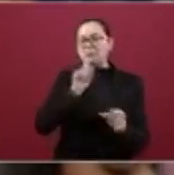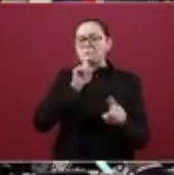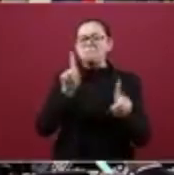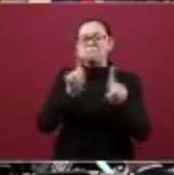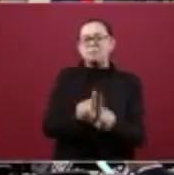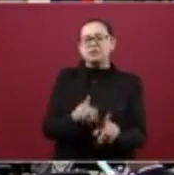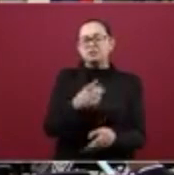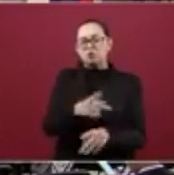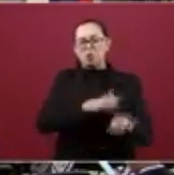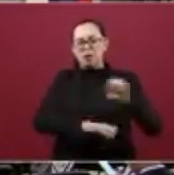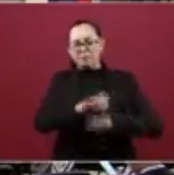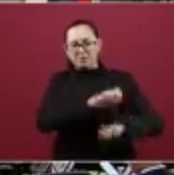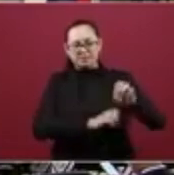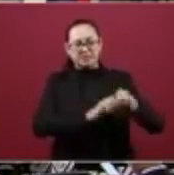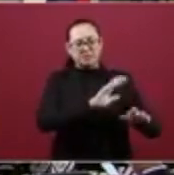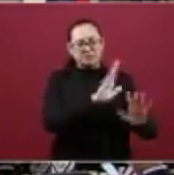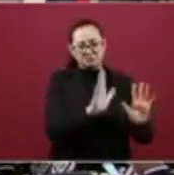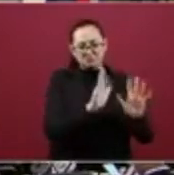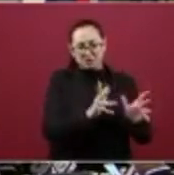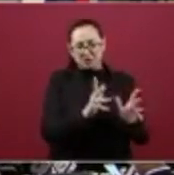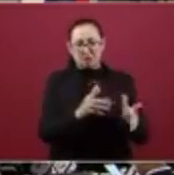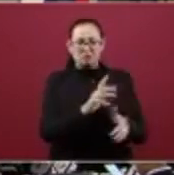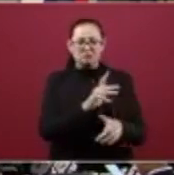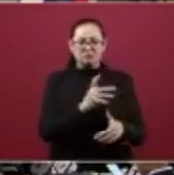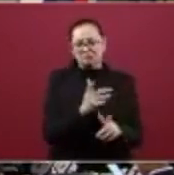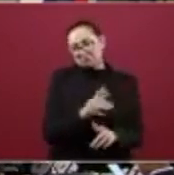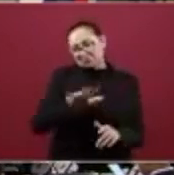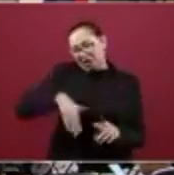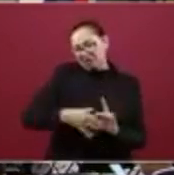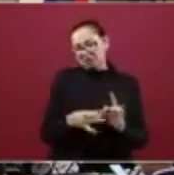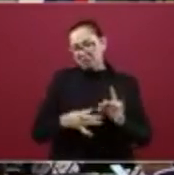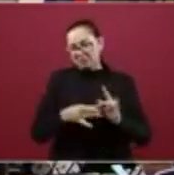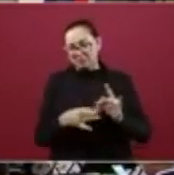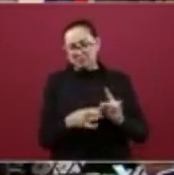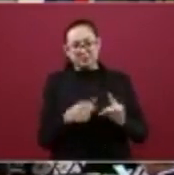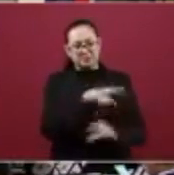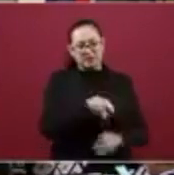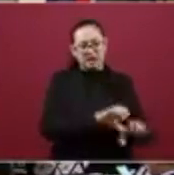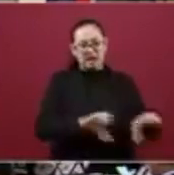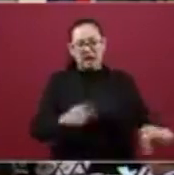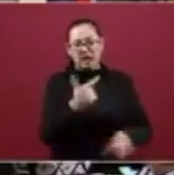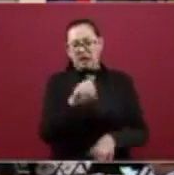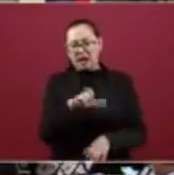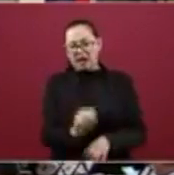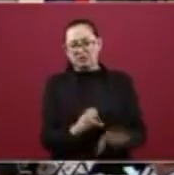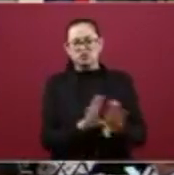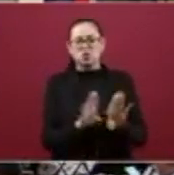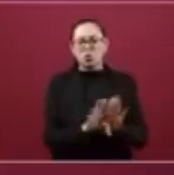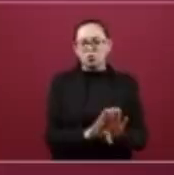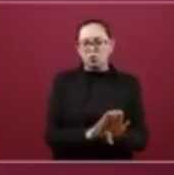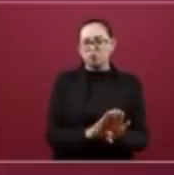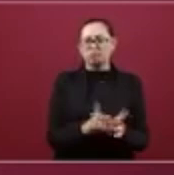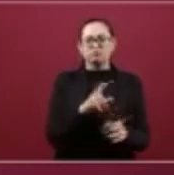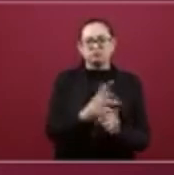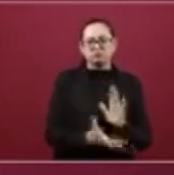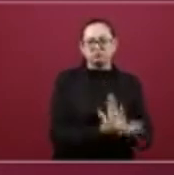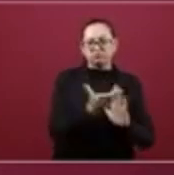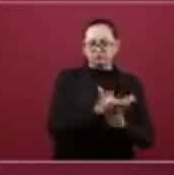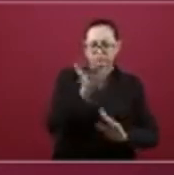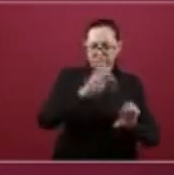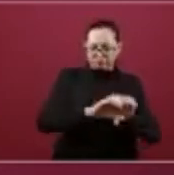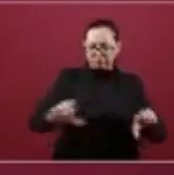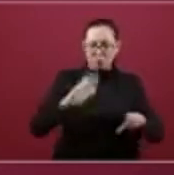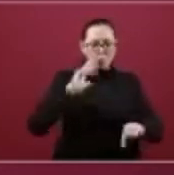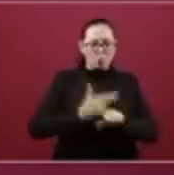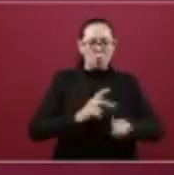negociaciones con las empresas a las que ya se ha mencionado aquí, que usted ha mencionado, de las empresas de los gasoductos, responsables de construirlos y operarlos, y